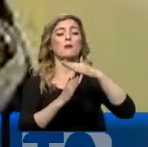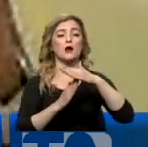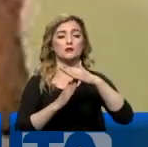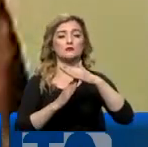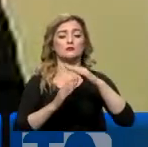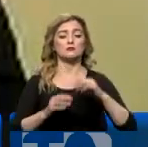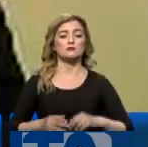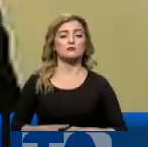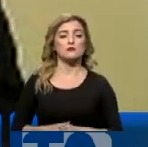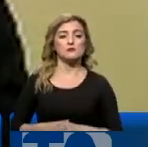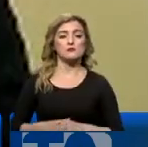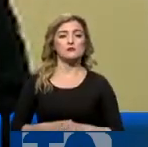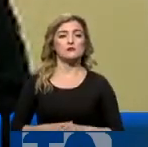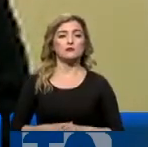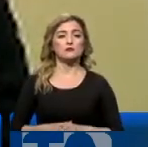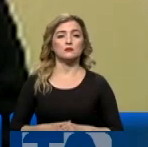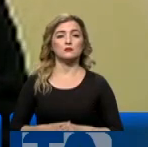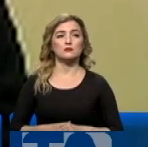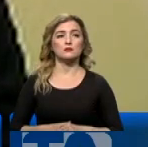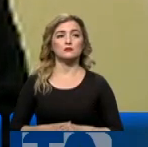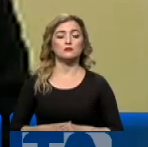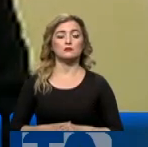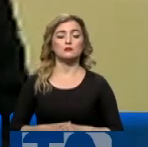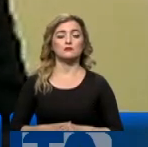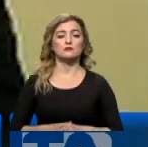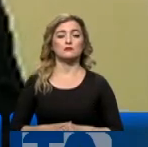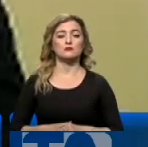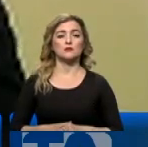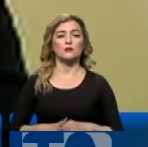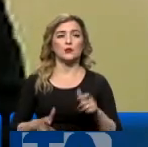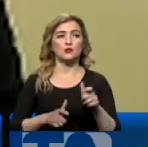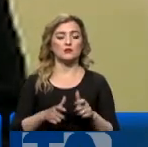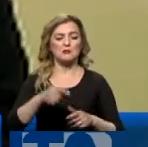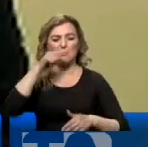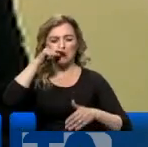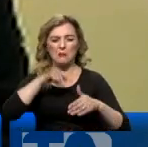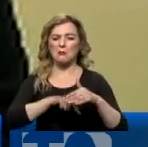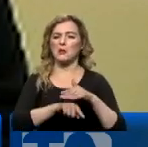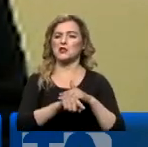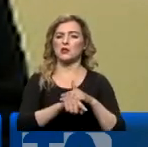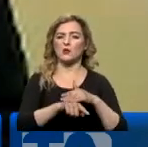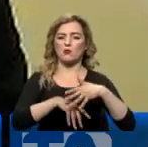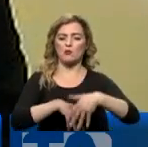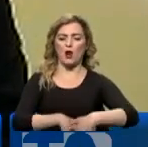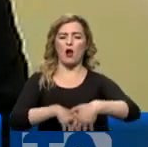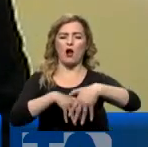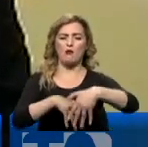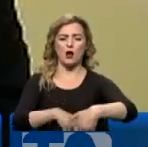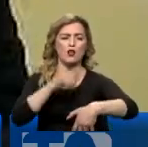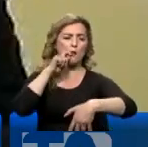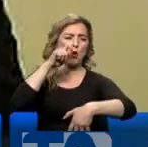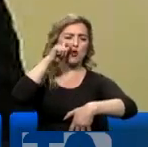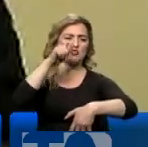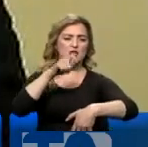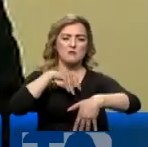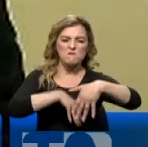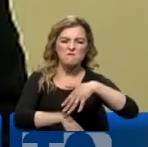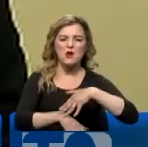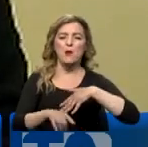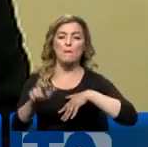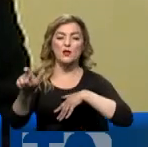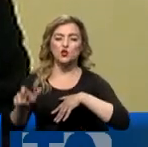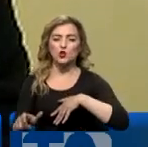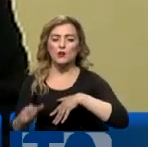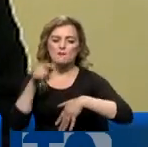un llamado a la paz de las dos partes, tanto de quienes se infiltran muchas veces en estas manifestaciones, como también de las